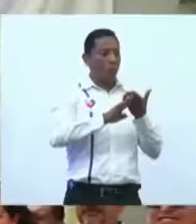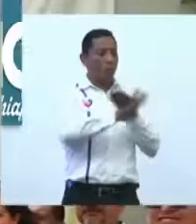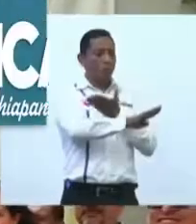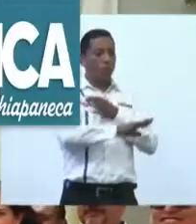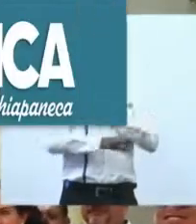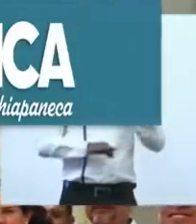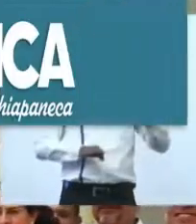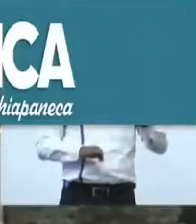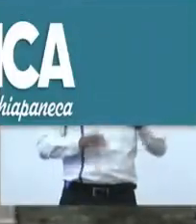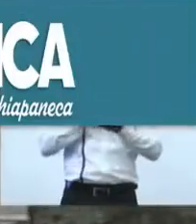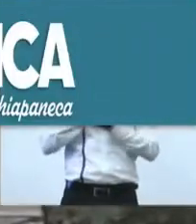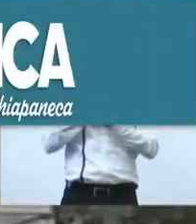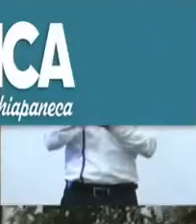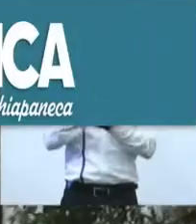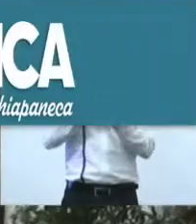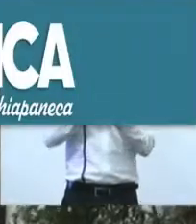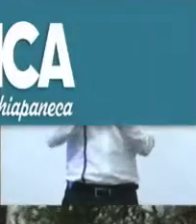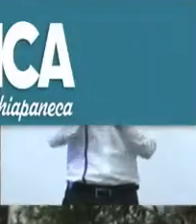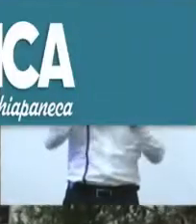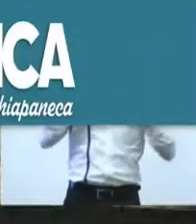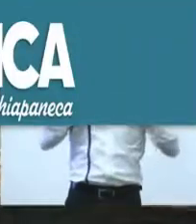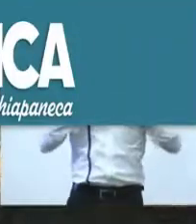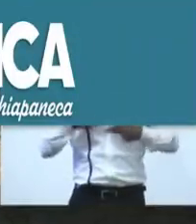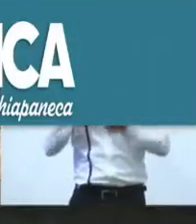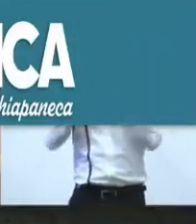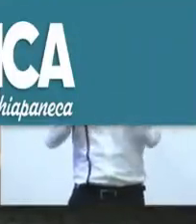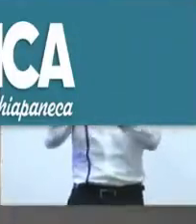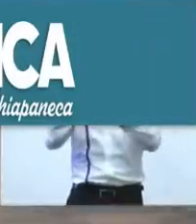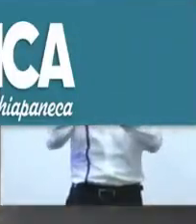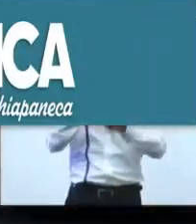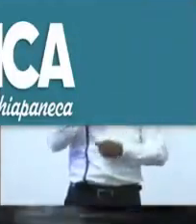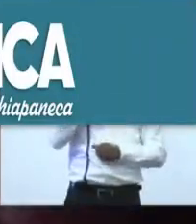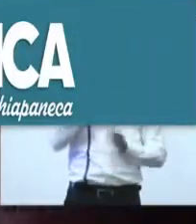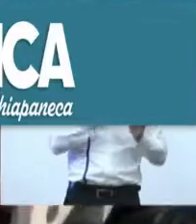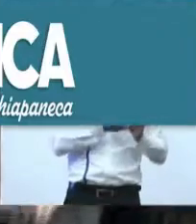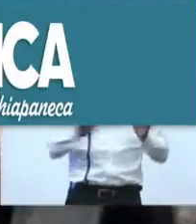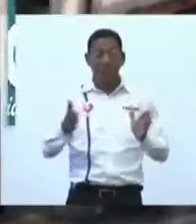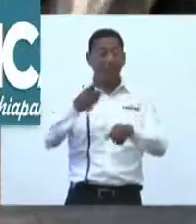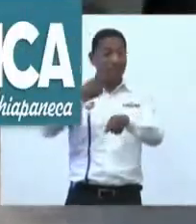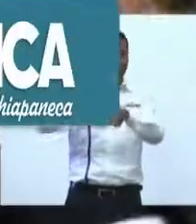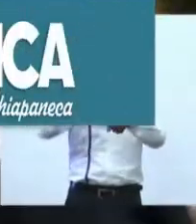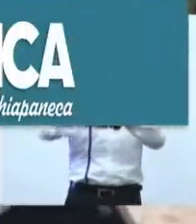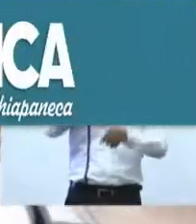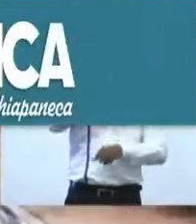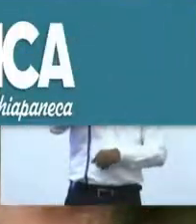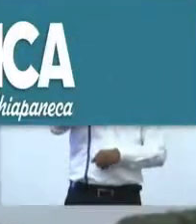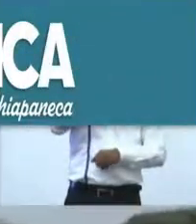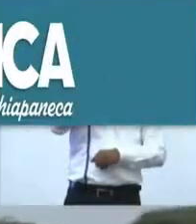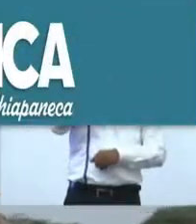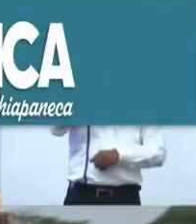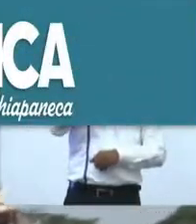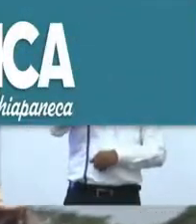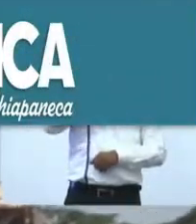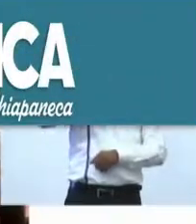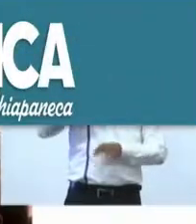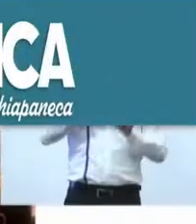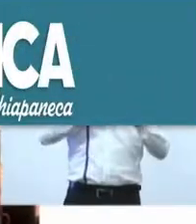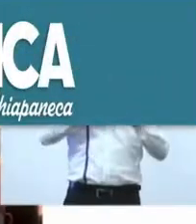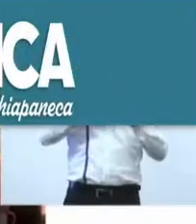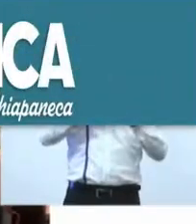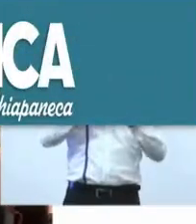En este año se implementaron unas grandes campañas, por ejemplo, en contra del dengue, mediante el programa Por un Tuxtla Limpio y Sin